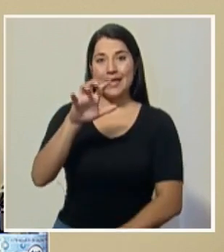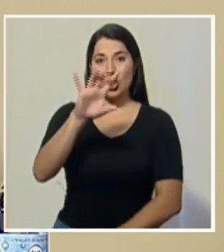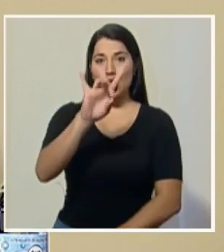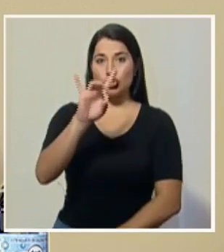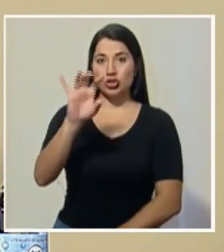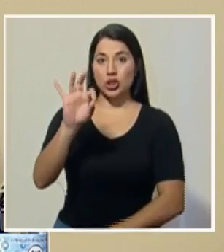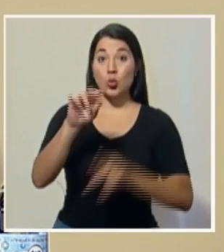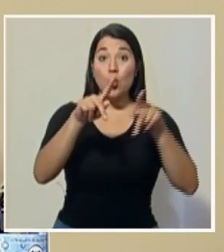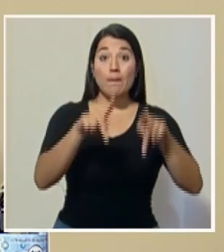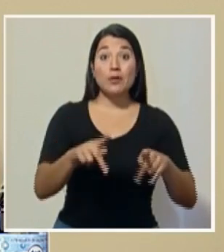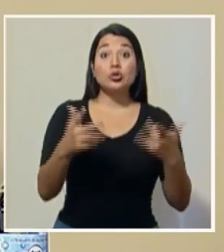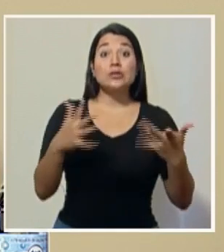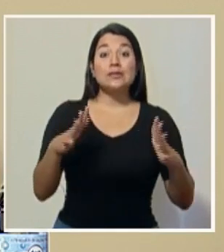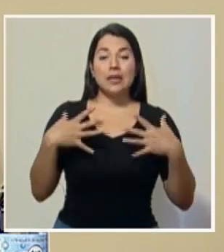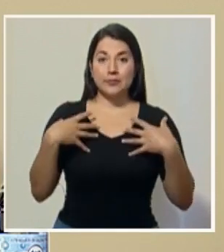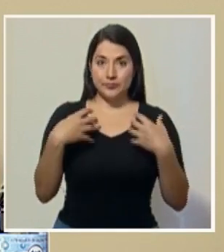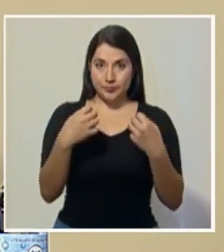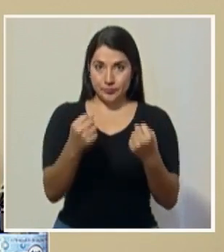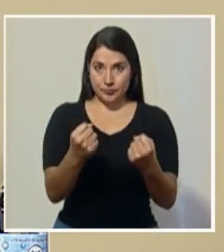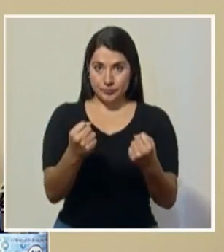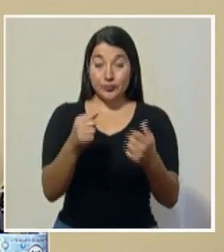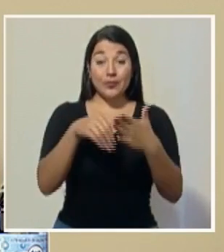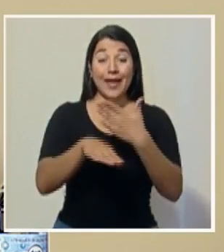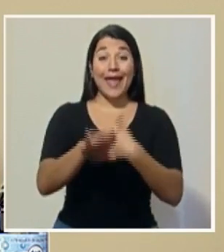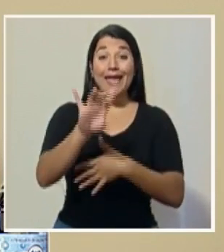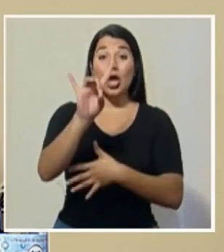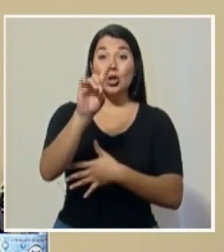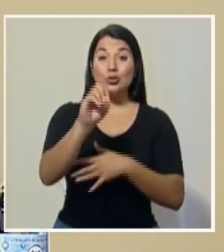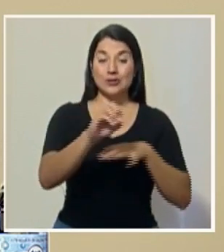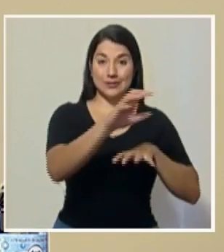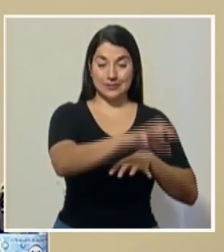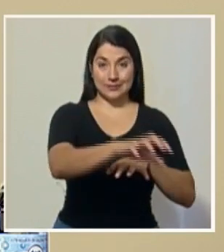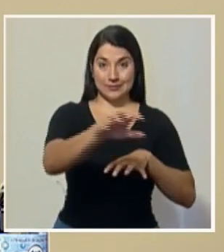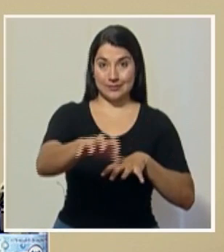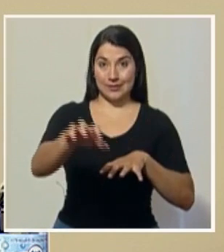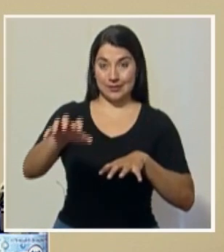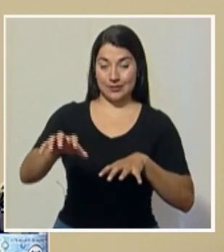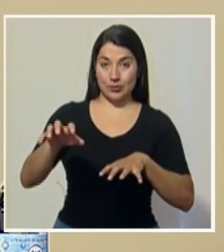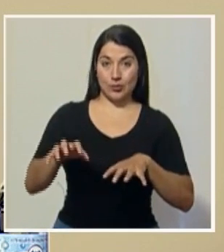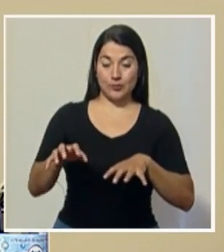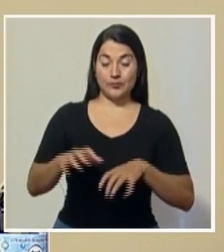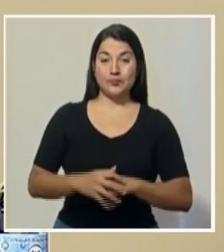7.589 personas recuperadas en 80 cantones.